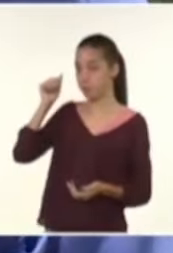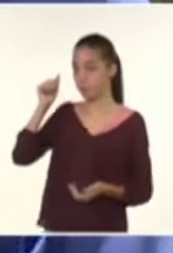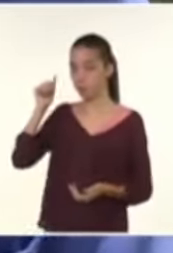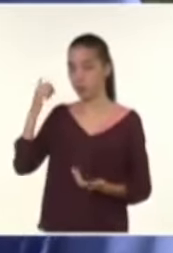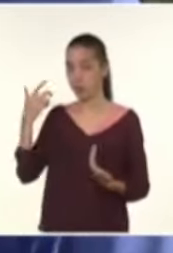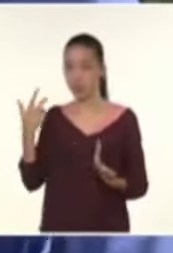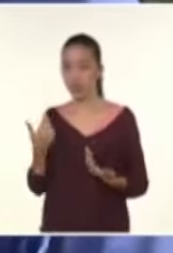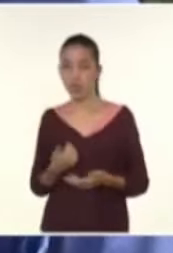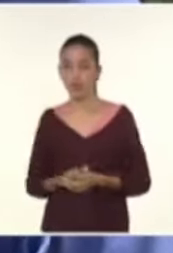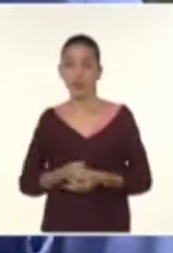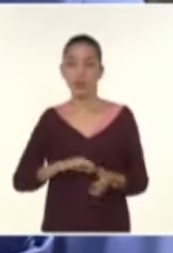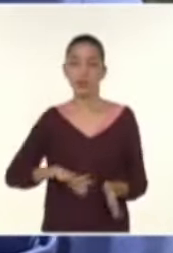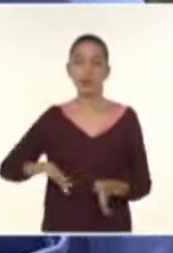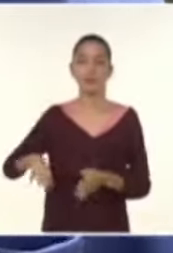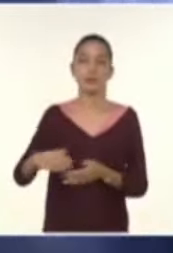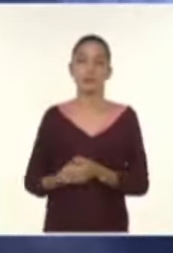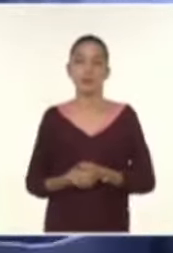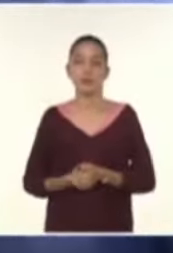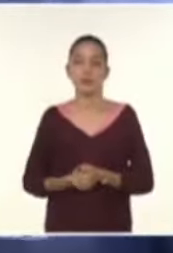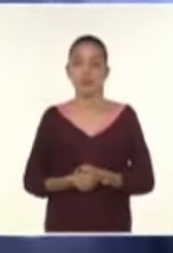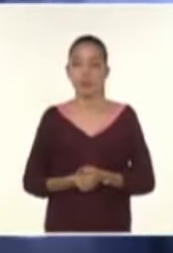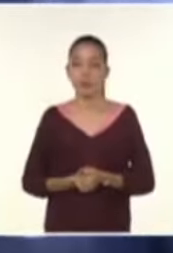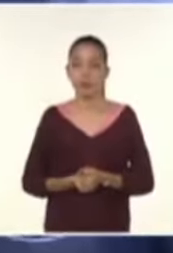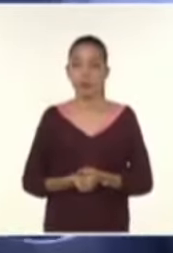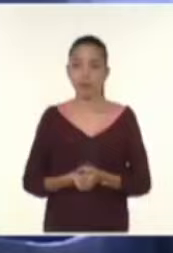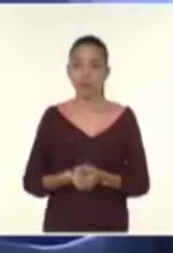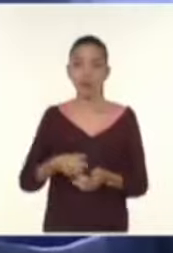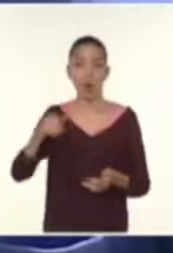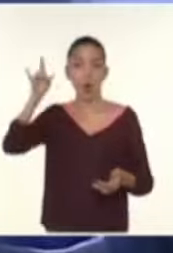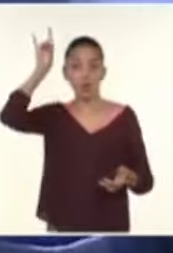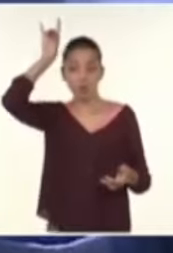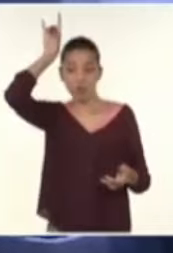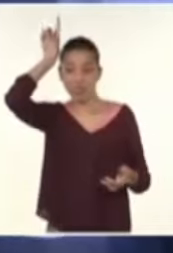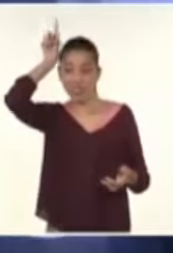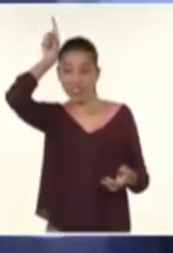los toros lo vendemos más de 400 kilos y las vacas más de 375.